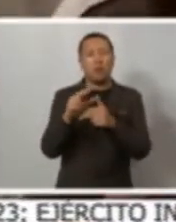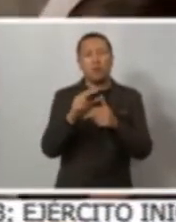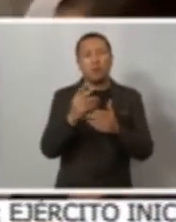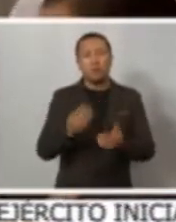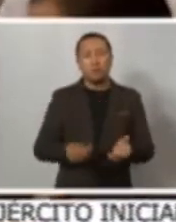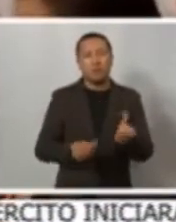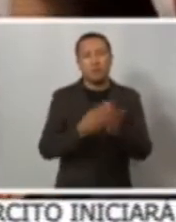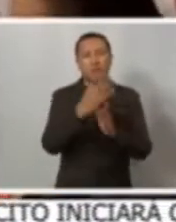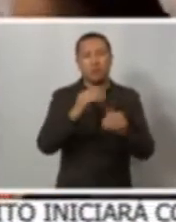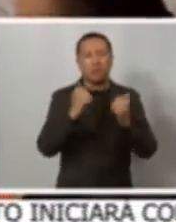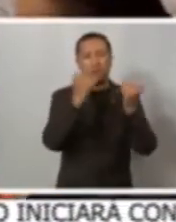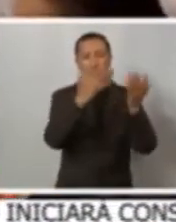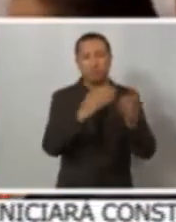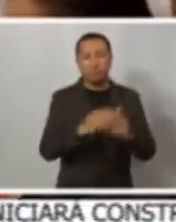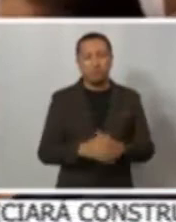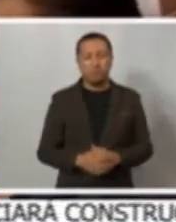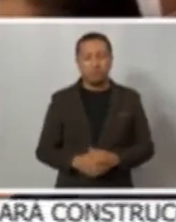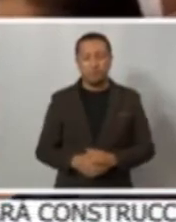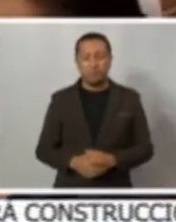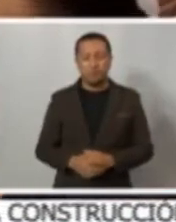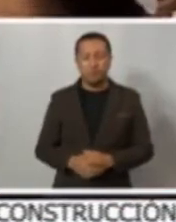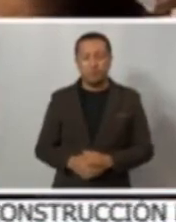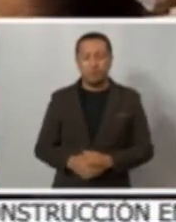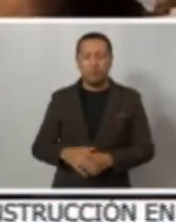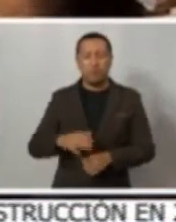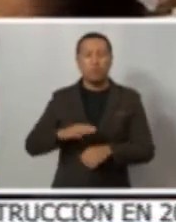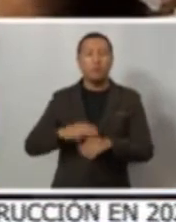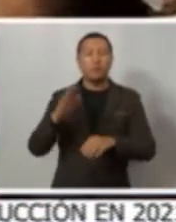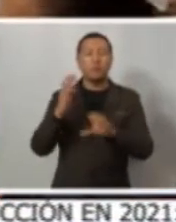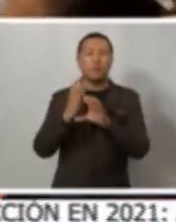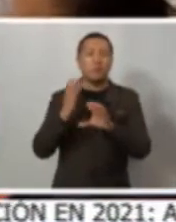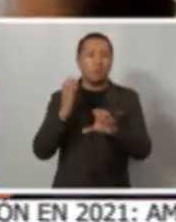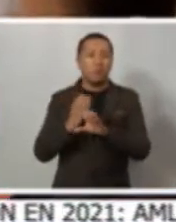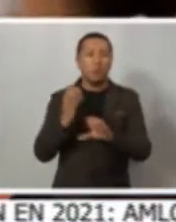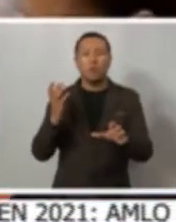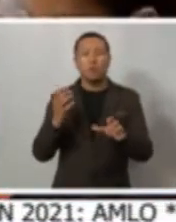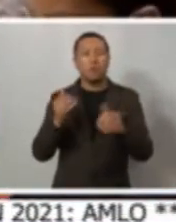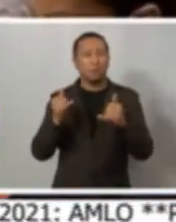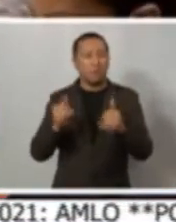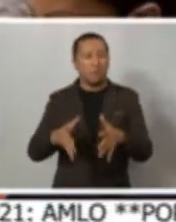concentre el mayor número de camiones de 3 toneladas,